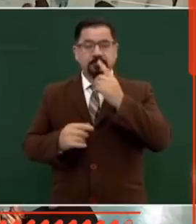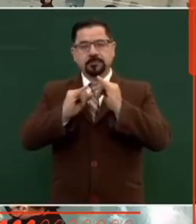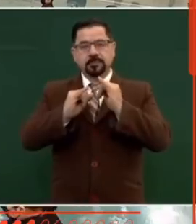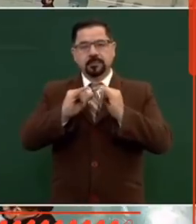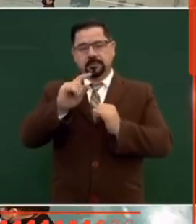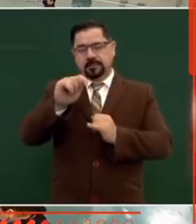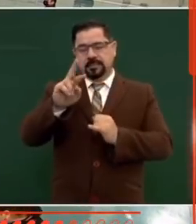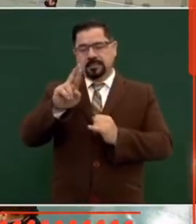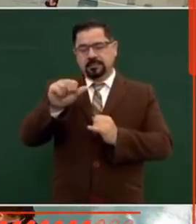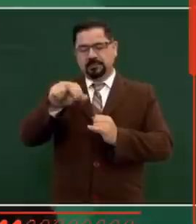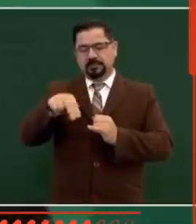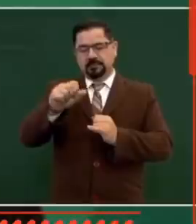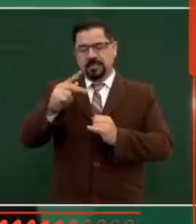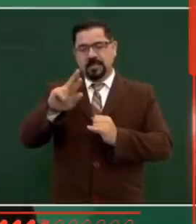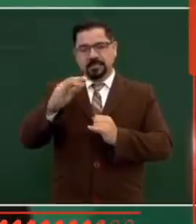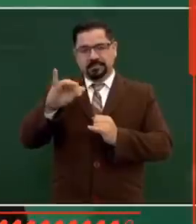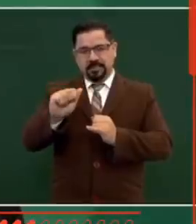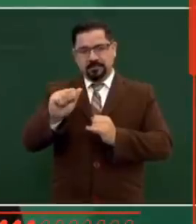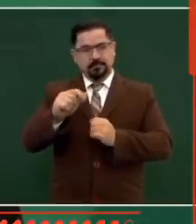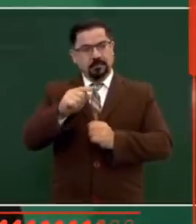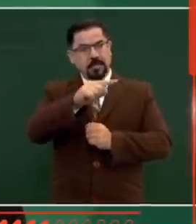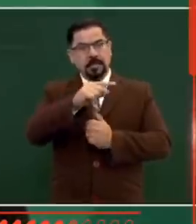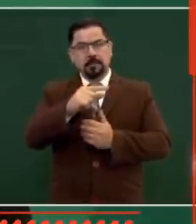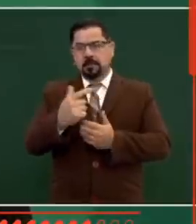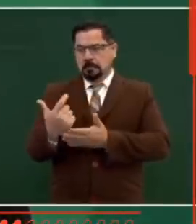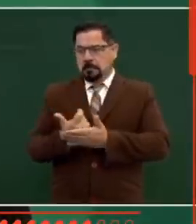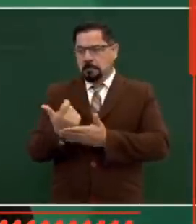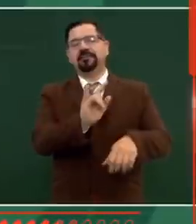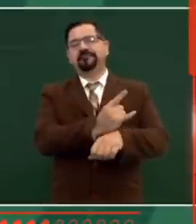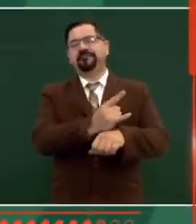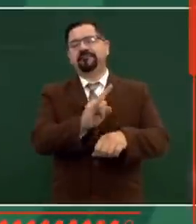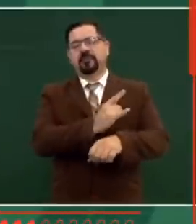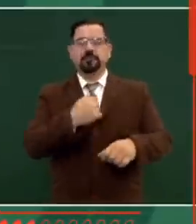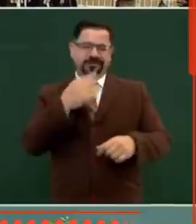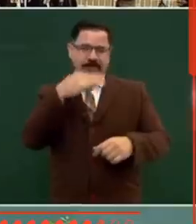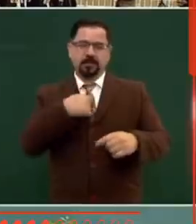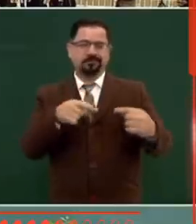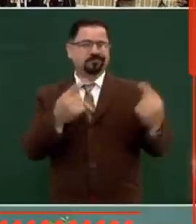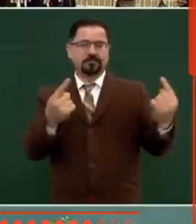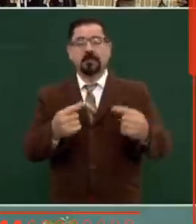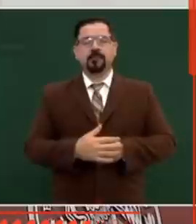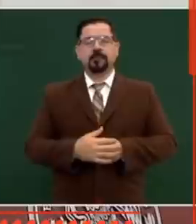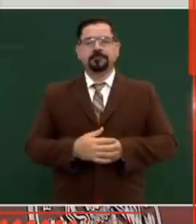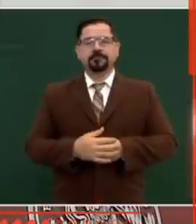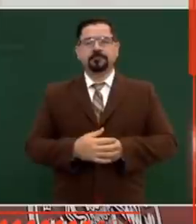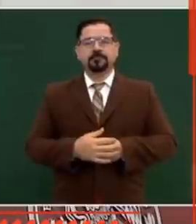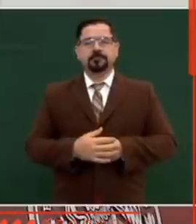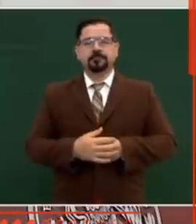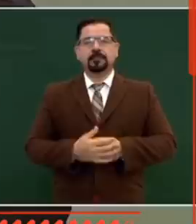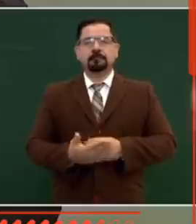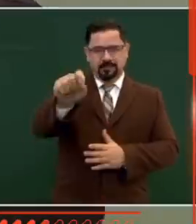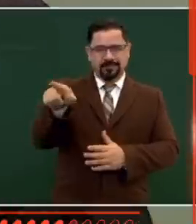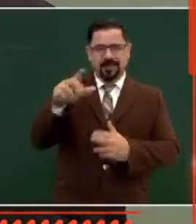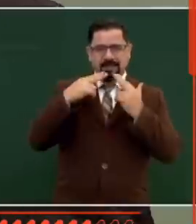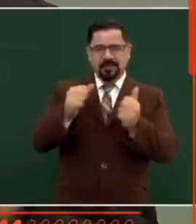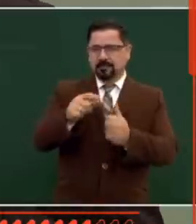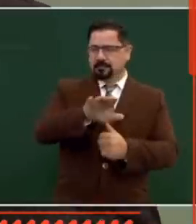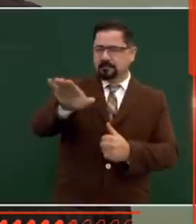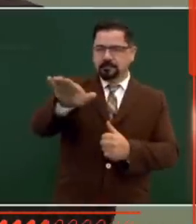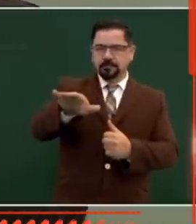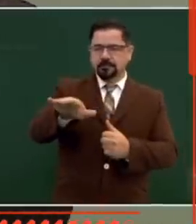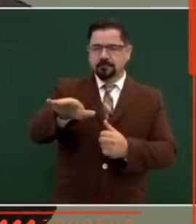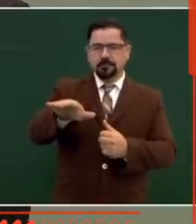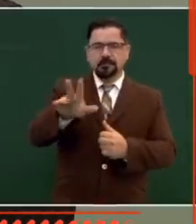de la Transparencia, que cobran y no hacen mucho, digamos. Pero formalmente les voy a pedir que soliciten al SAT para que